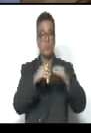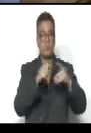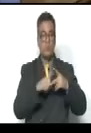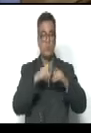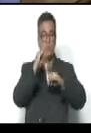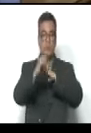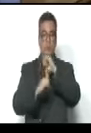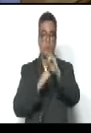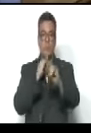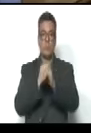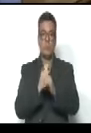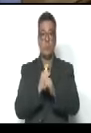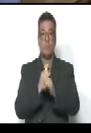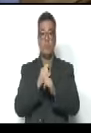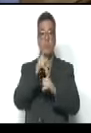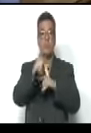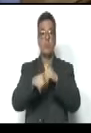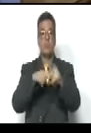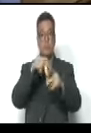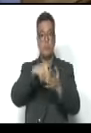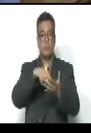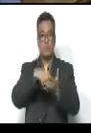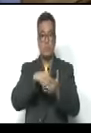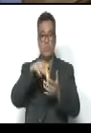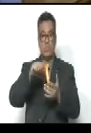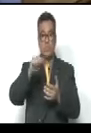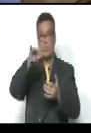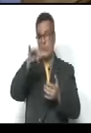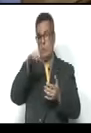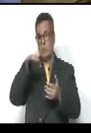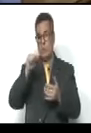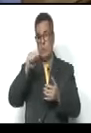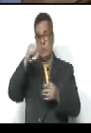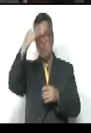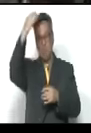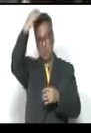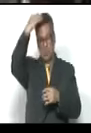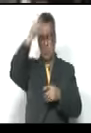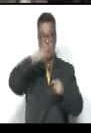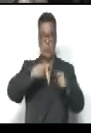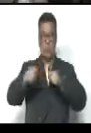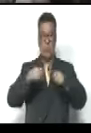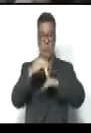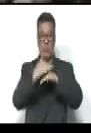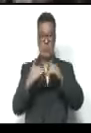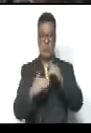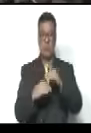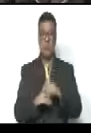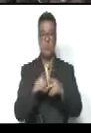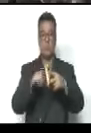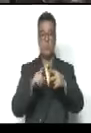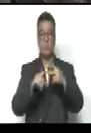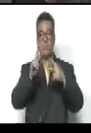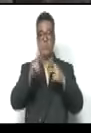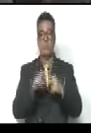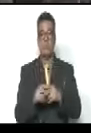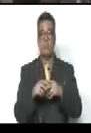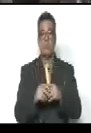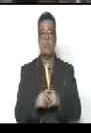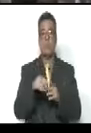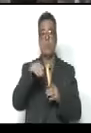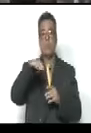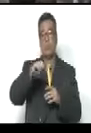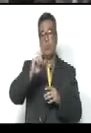Penal Internacional, con sede en La Haya, Reino de los Países Bajos. Segundo,